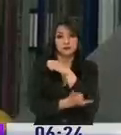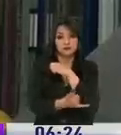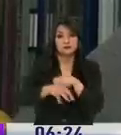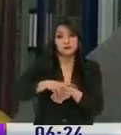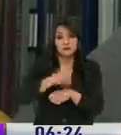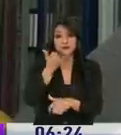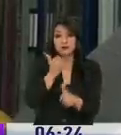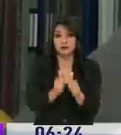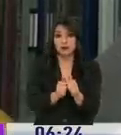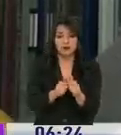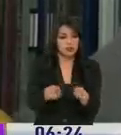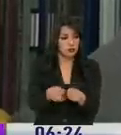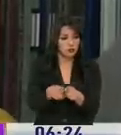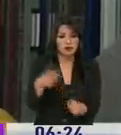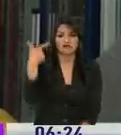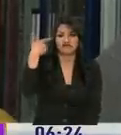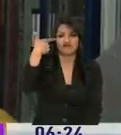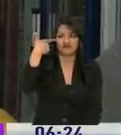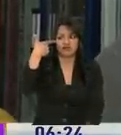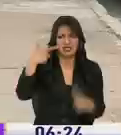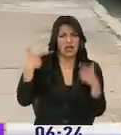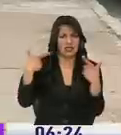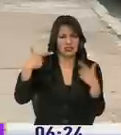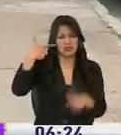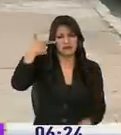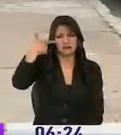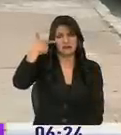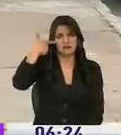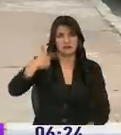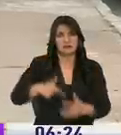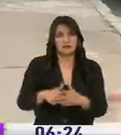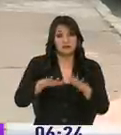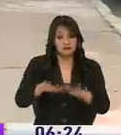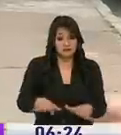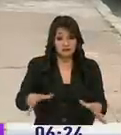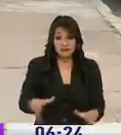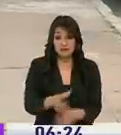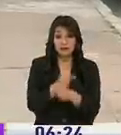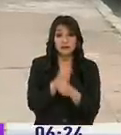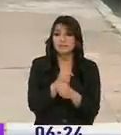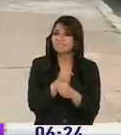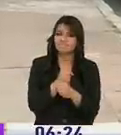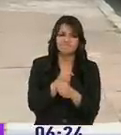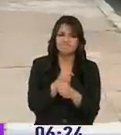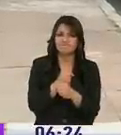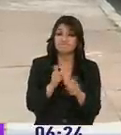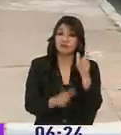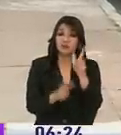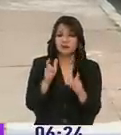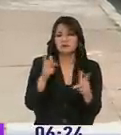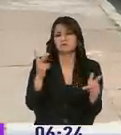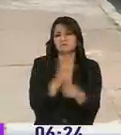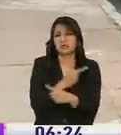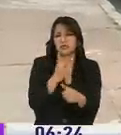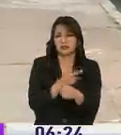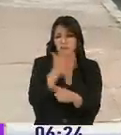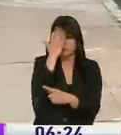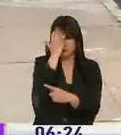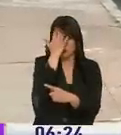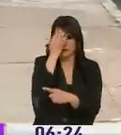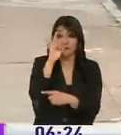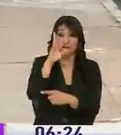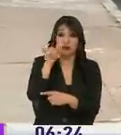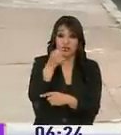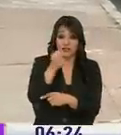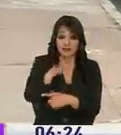celular igualmente con revólver, unos revólveres grandes. Y es que la inseguridad se ha convertido en el dolor de cabeza de los moradores de la Floresta en el centro norte